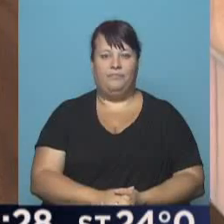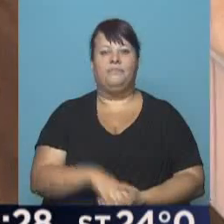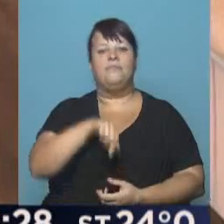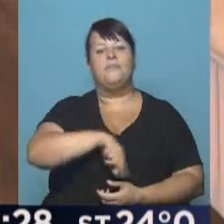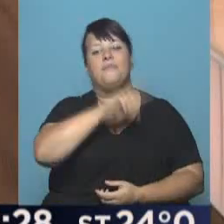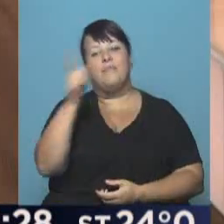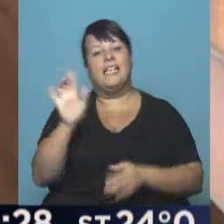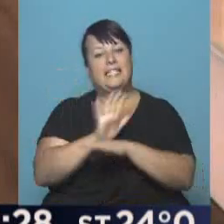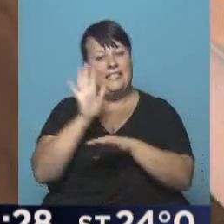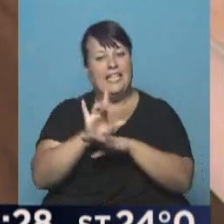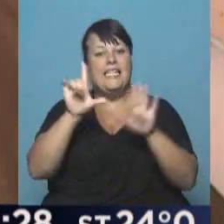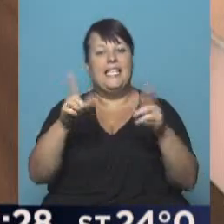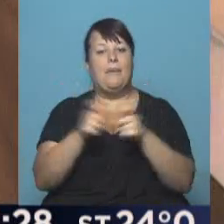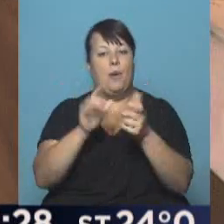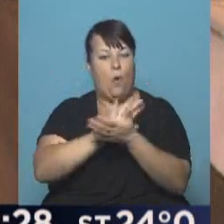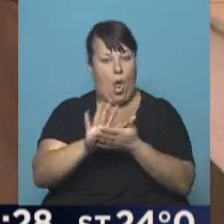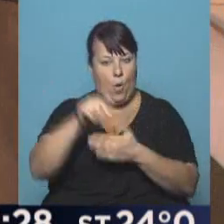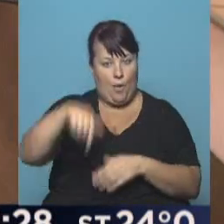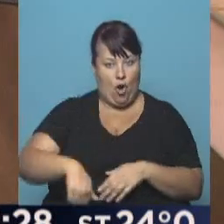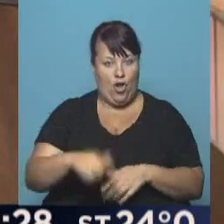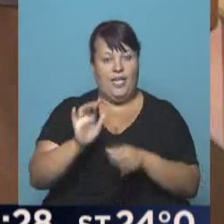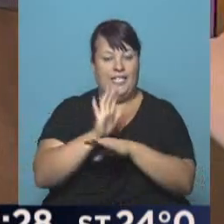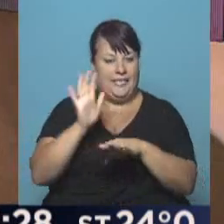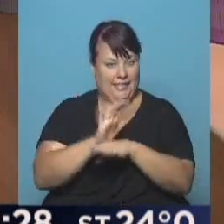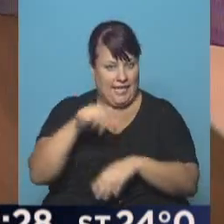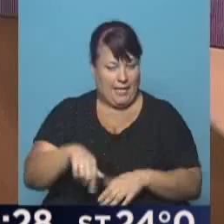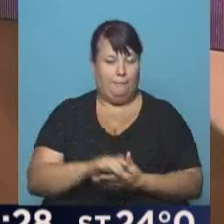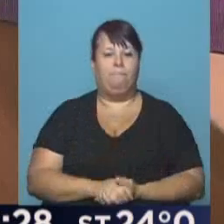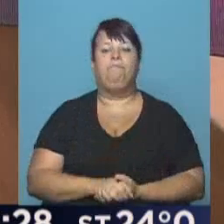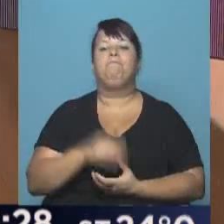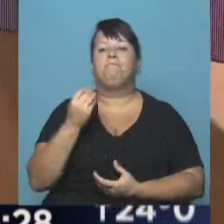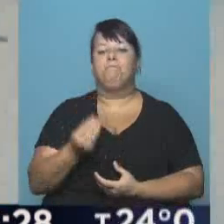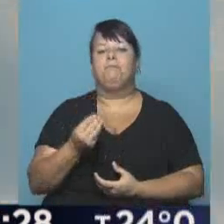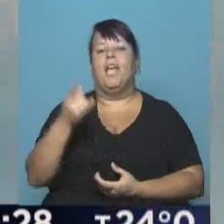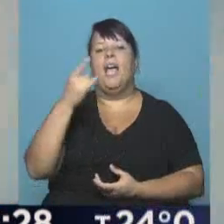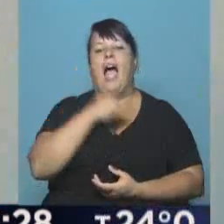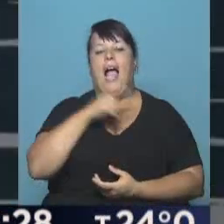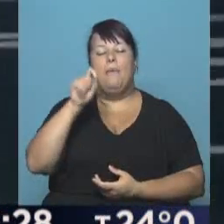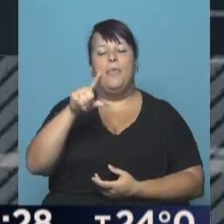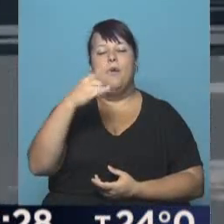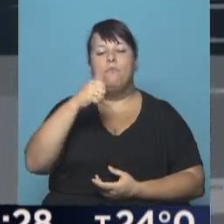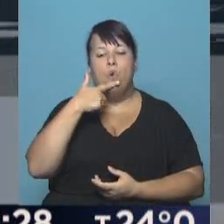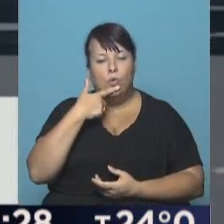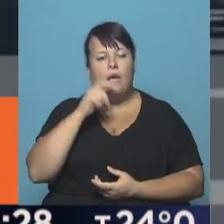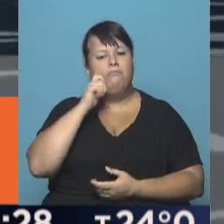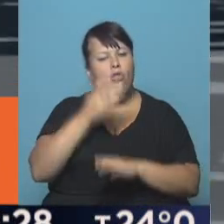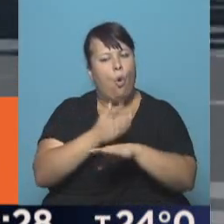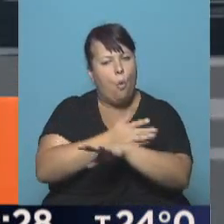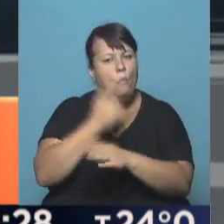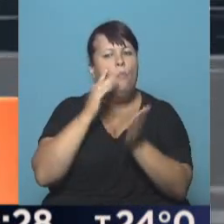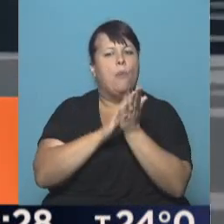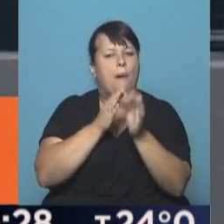Nos metemos en el mundo del cine. Siete películas están renovando la cartelera en este día. Arrancamos con La Academia de las Musas, que es un gran documento, una